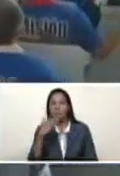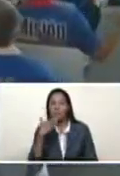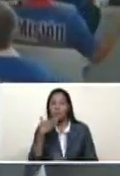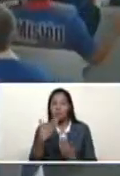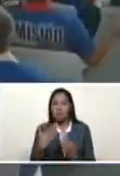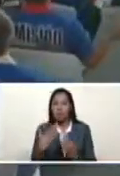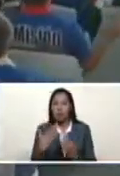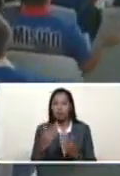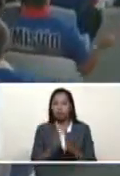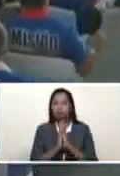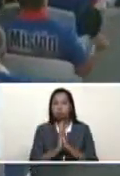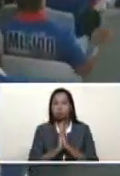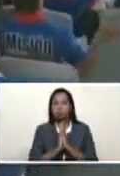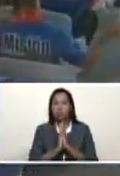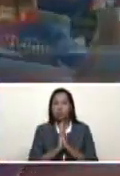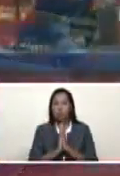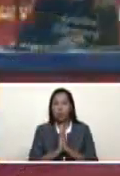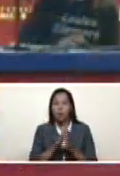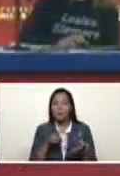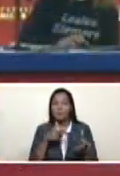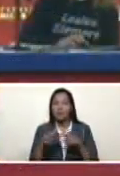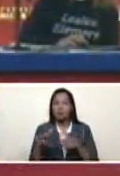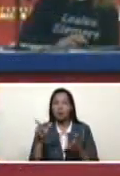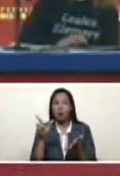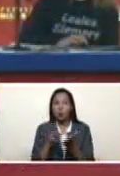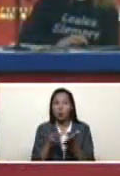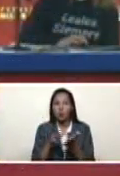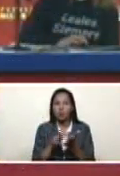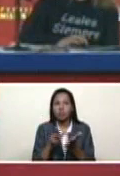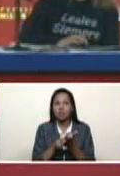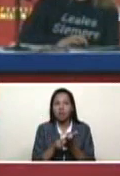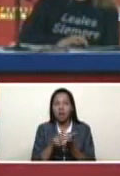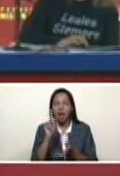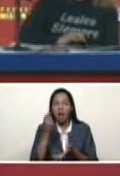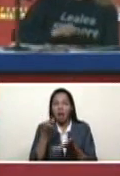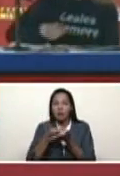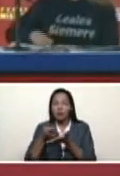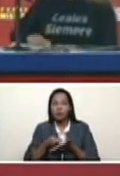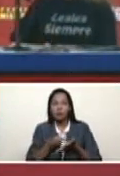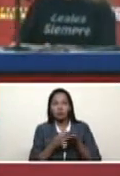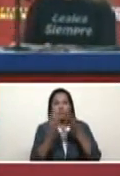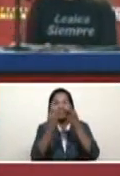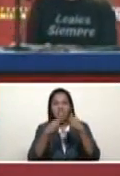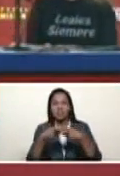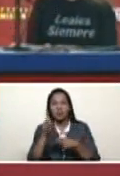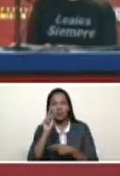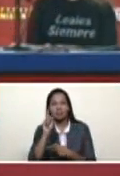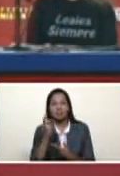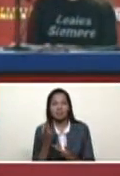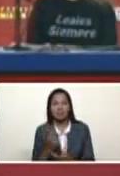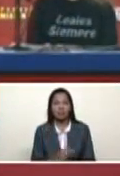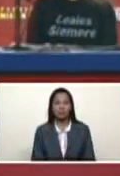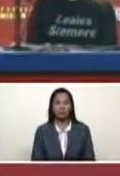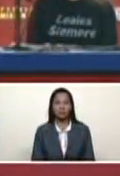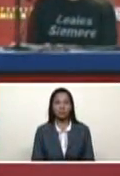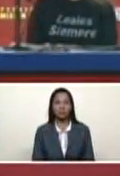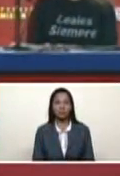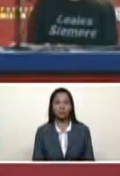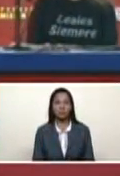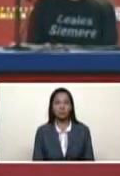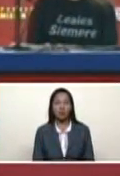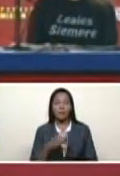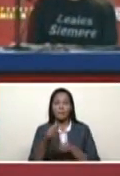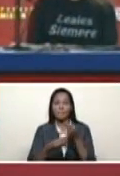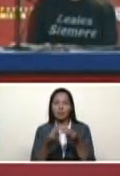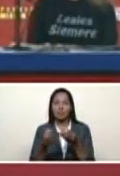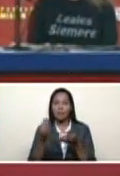solicitud para autorizar y aprobar los recursos financieros necesarios para la creación